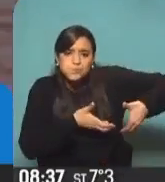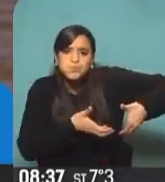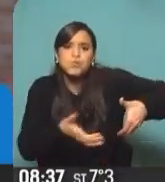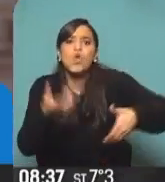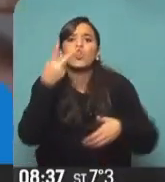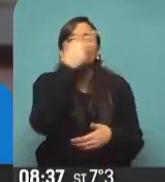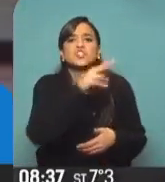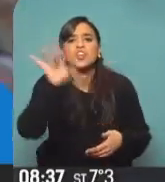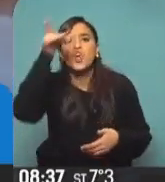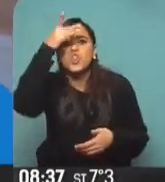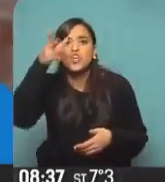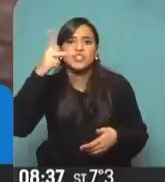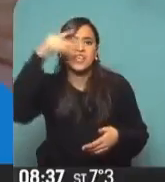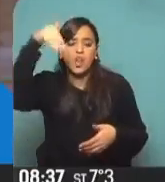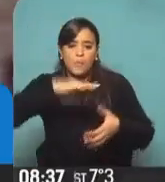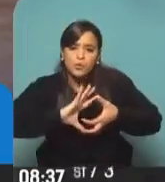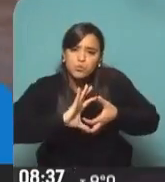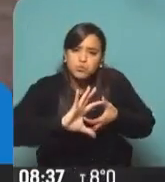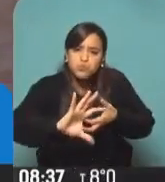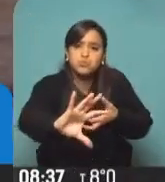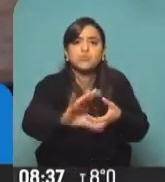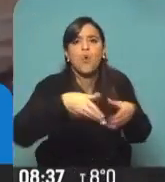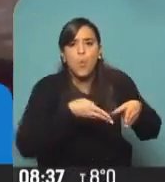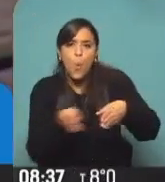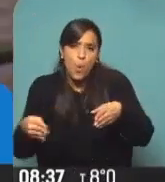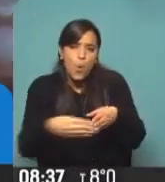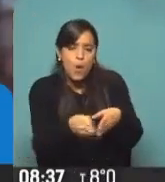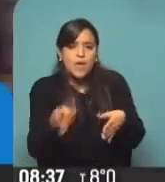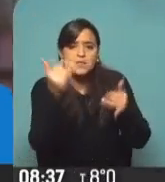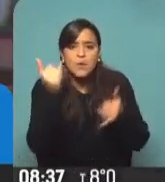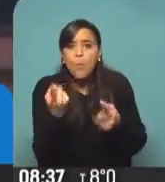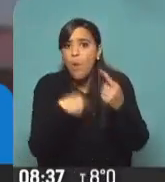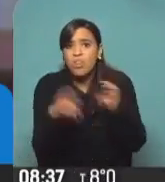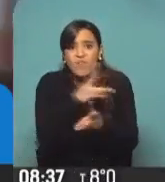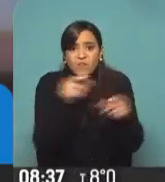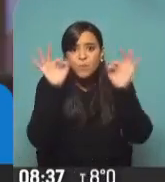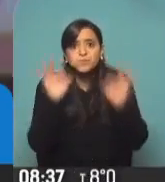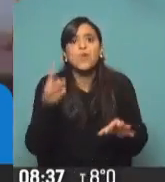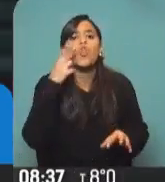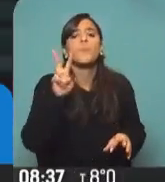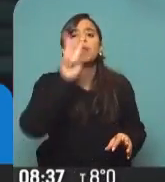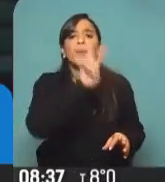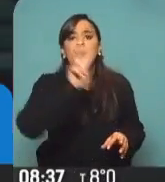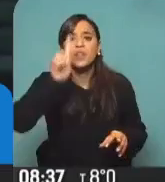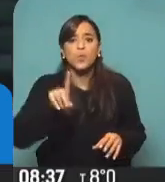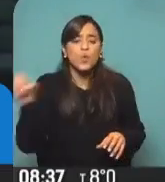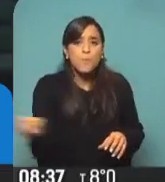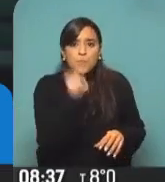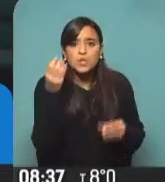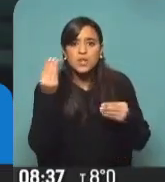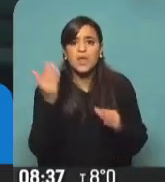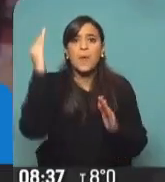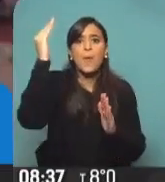km lineales obviamente con sus correspondientes curvas que el día que esto termine a fin de 2021 lo importante que aparte de